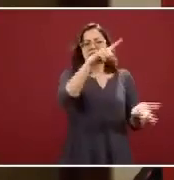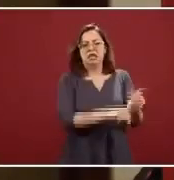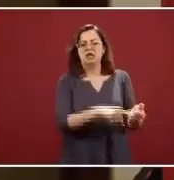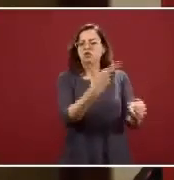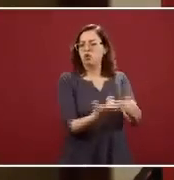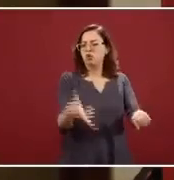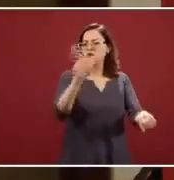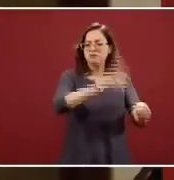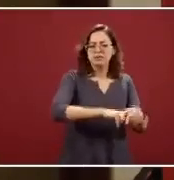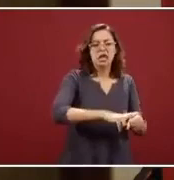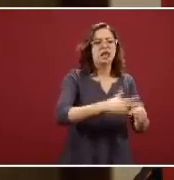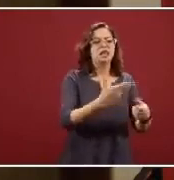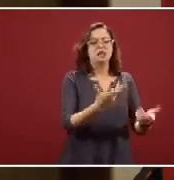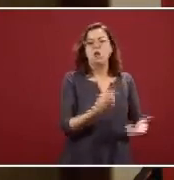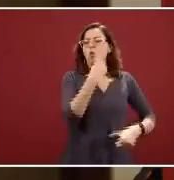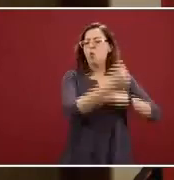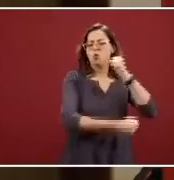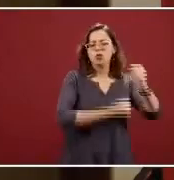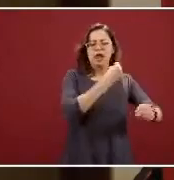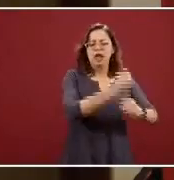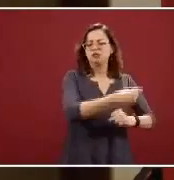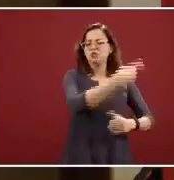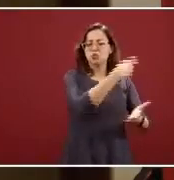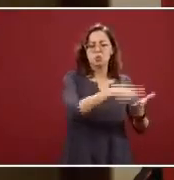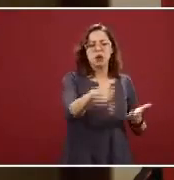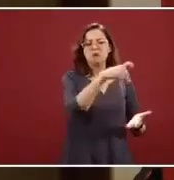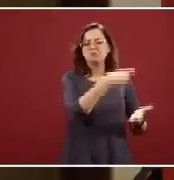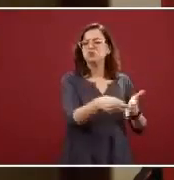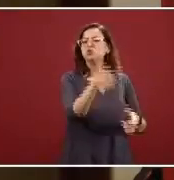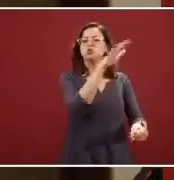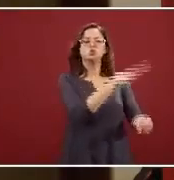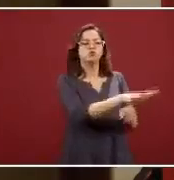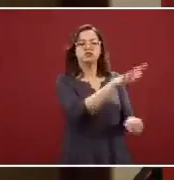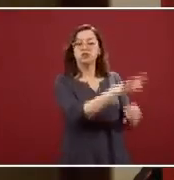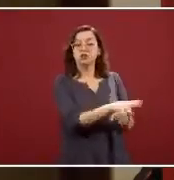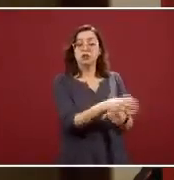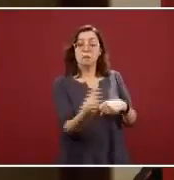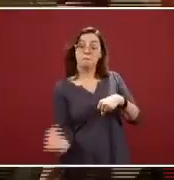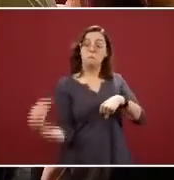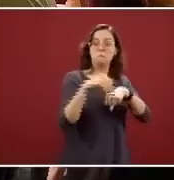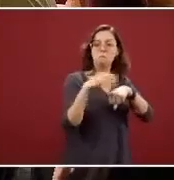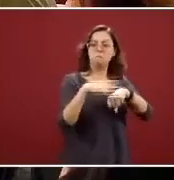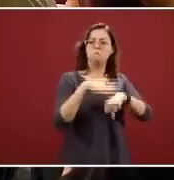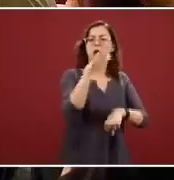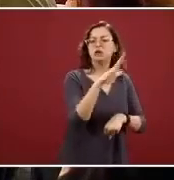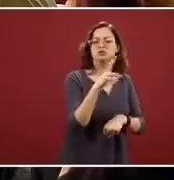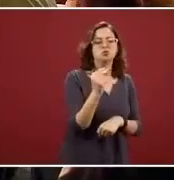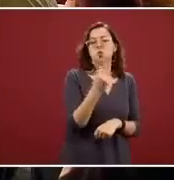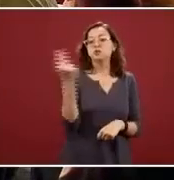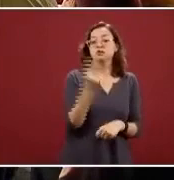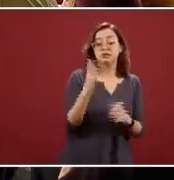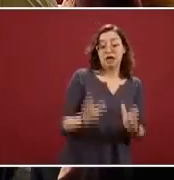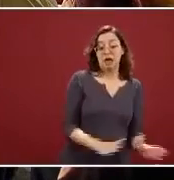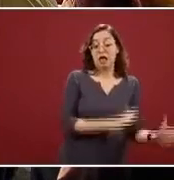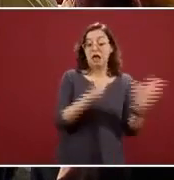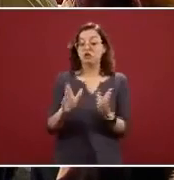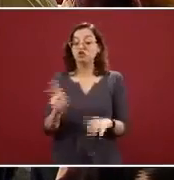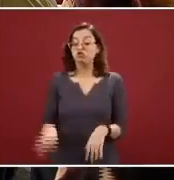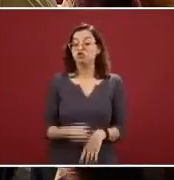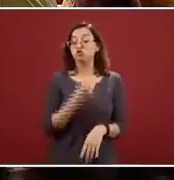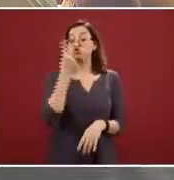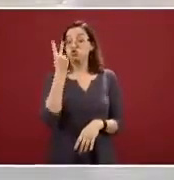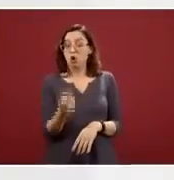tienen por las compras anuales, pueden cubrir perfectamente el escenario 2, pero de todo modo estamos calculando el